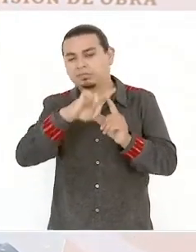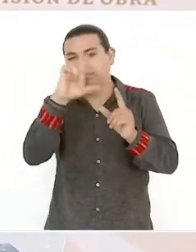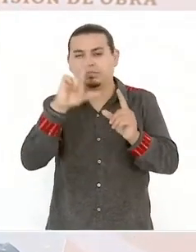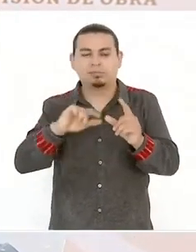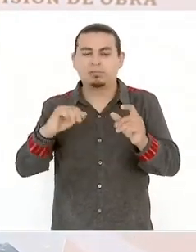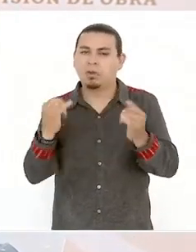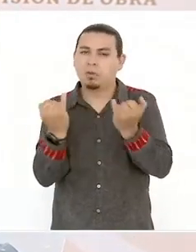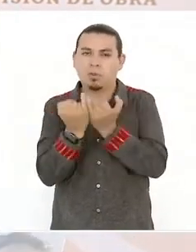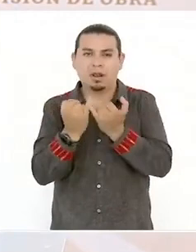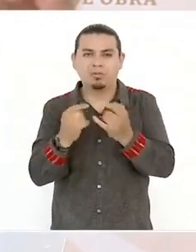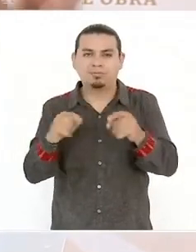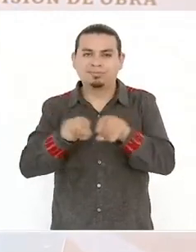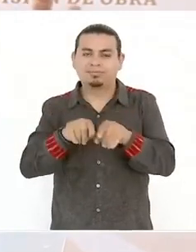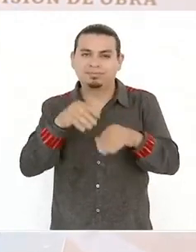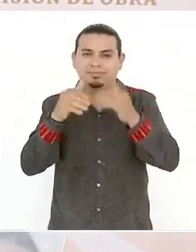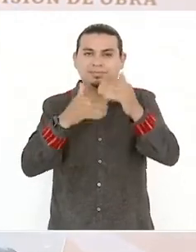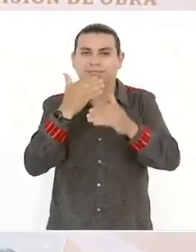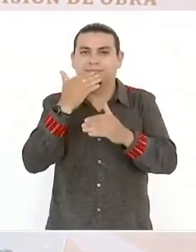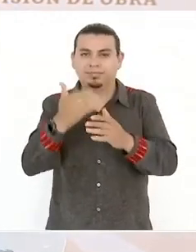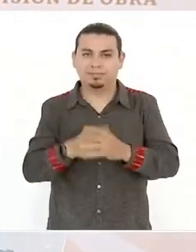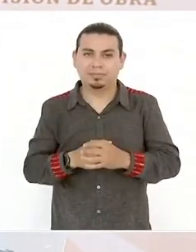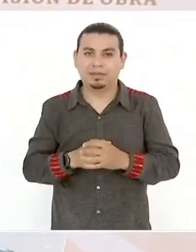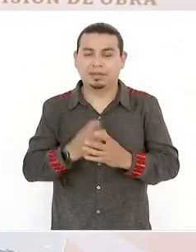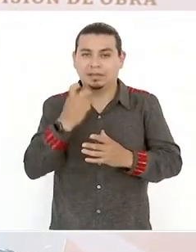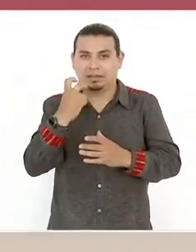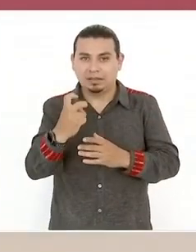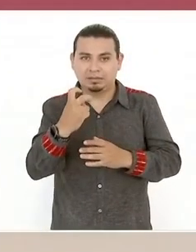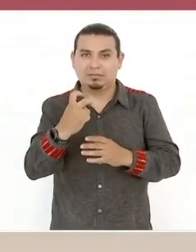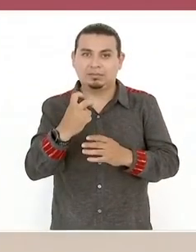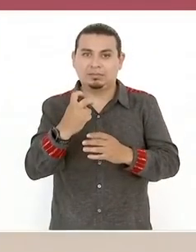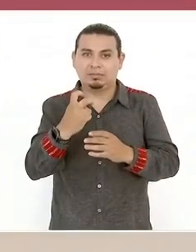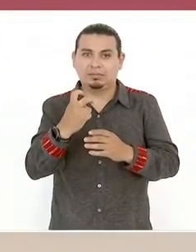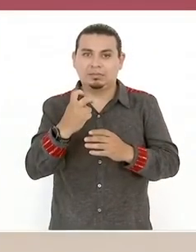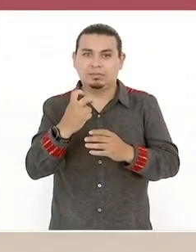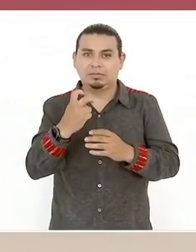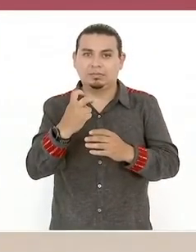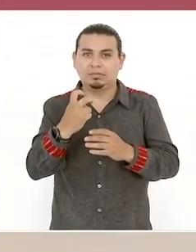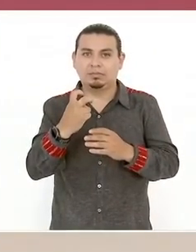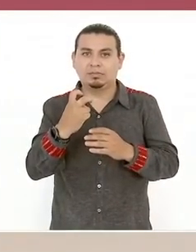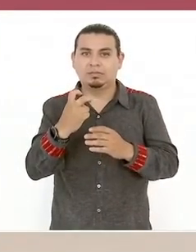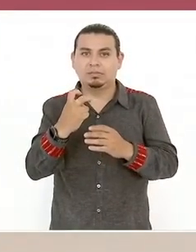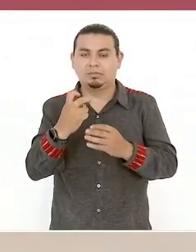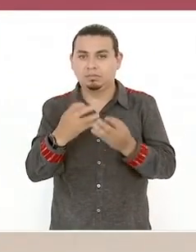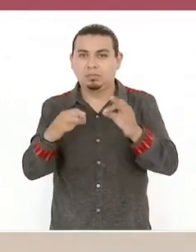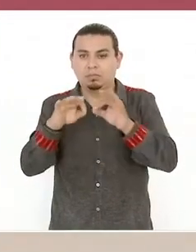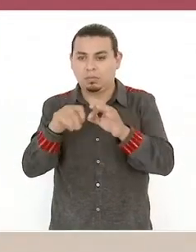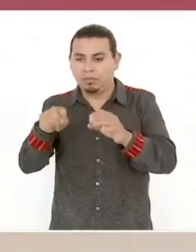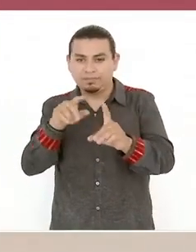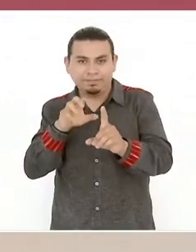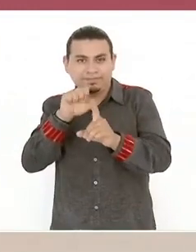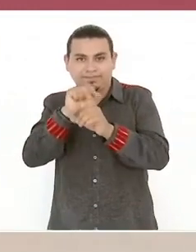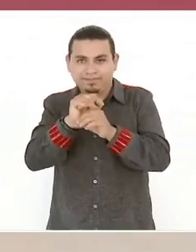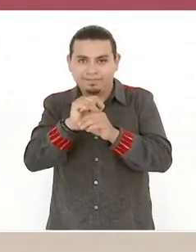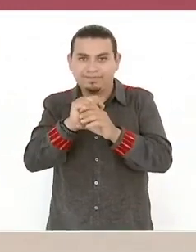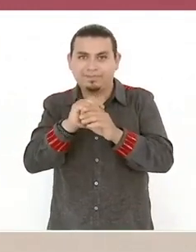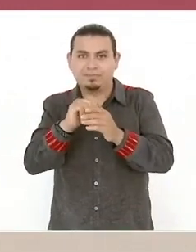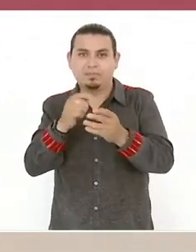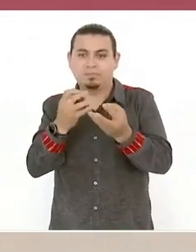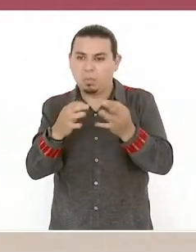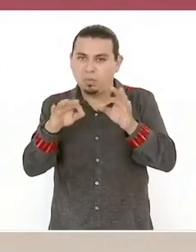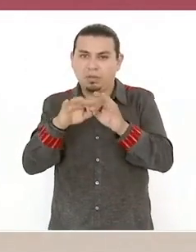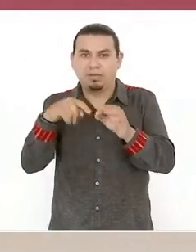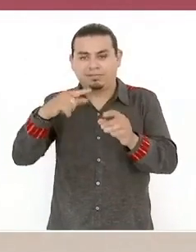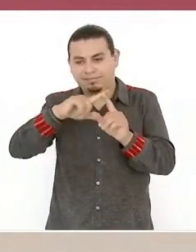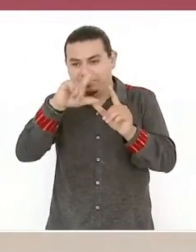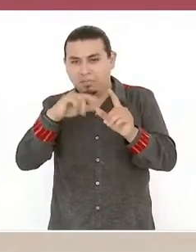México. Y que era el último eslabón que estaba por poderse consolidar con este gran país